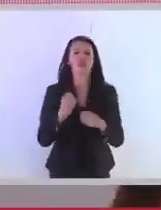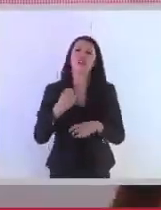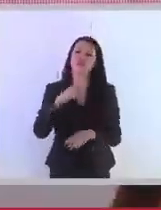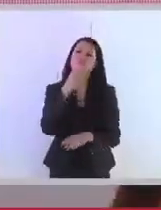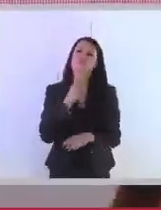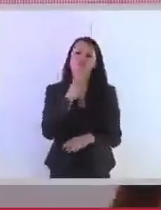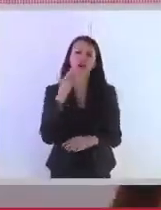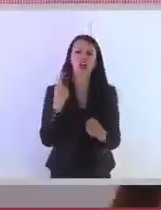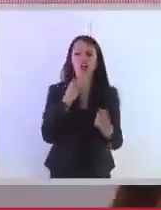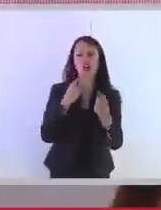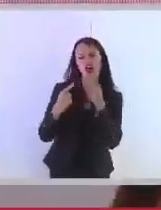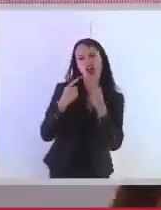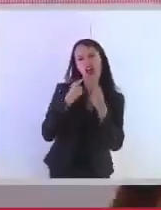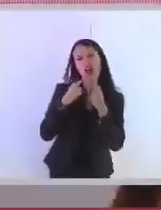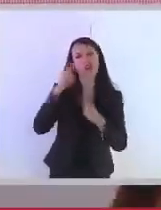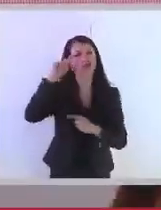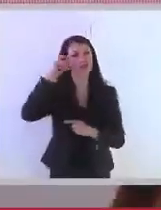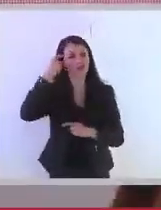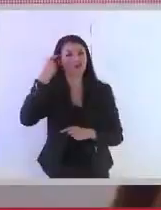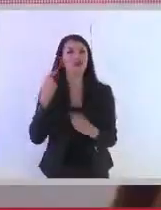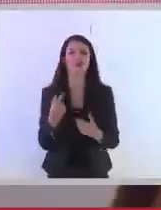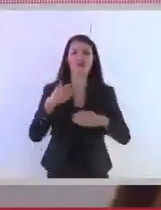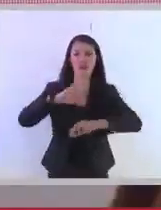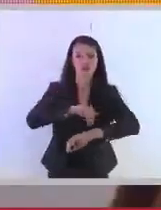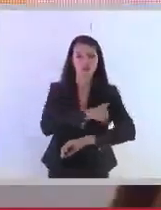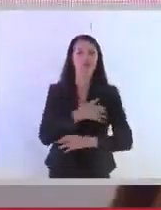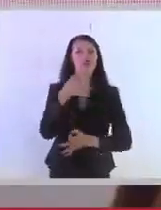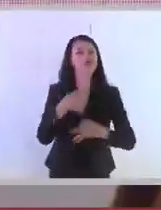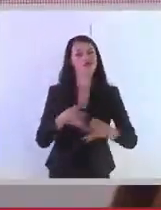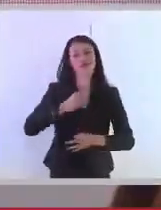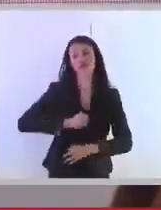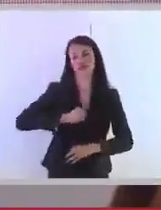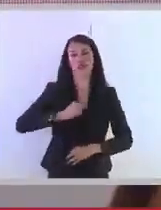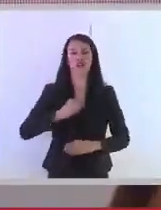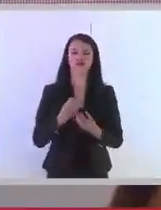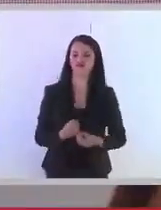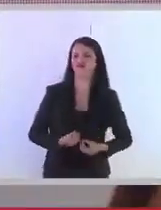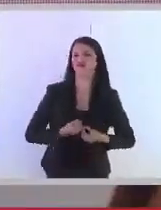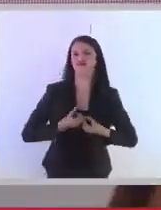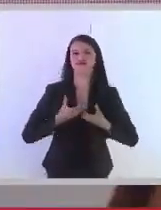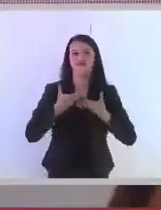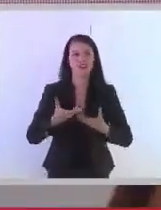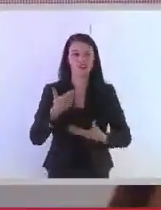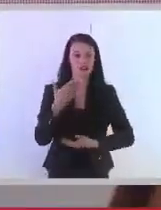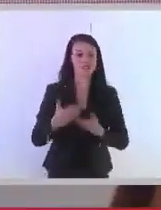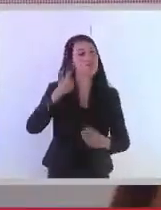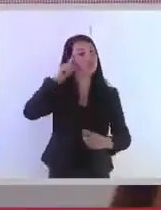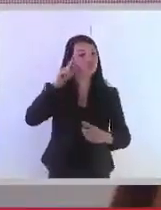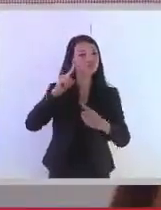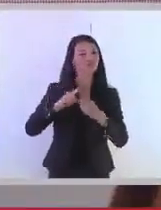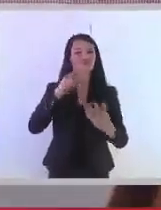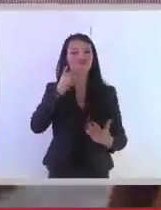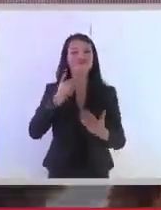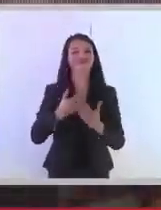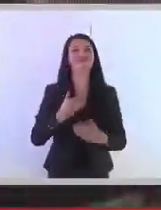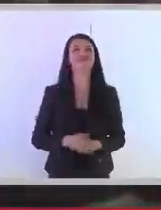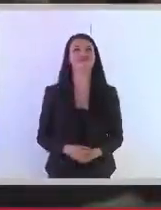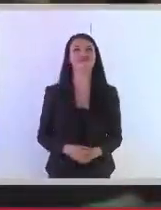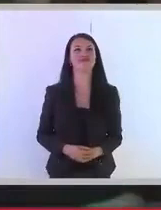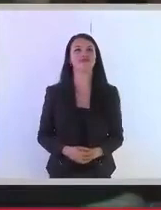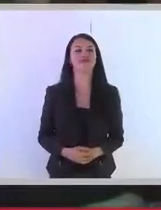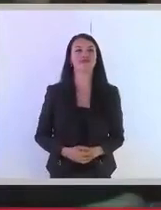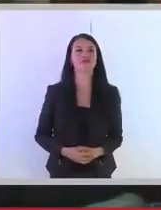gobierno dialogante y aquí está el Ministerio de Justicia y del Derecho para aportar en ese propósito. Muchas gracias.